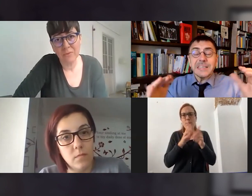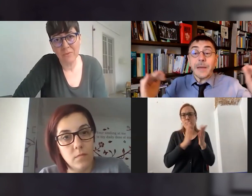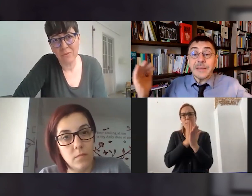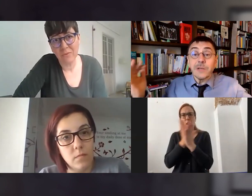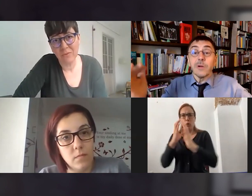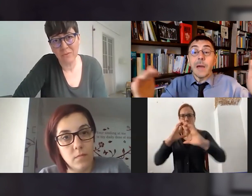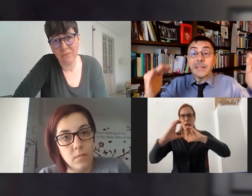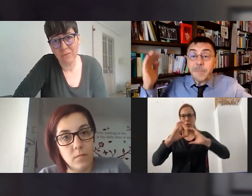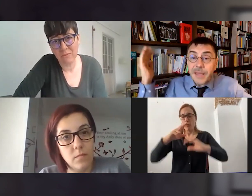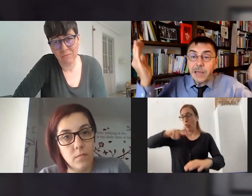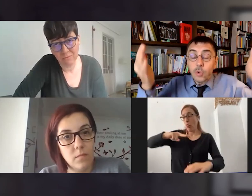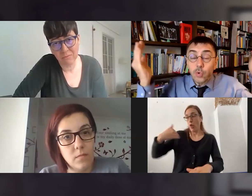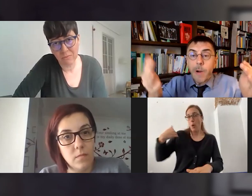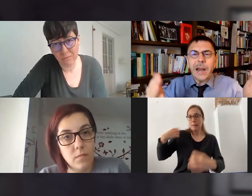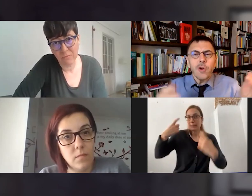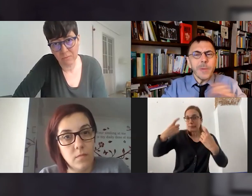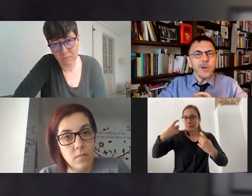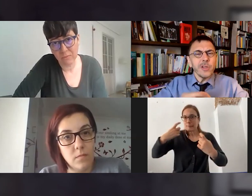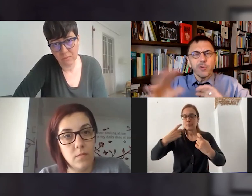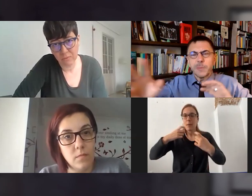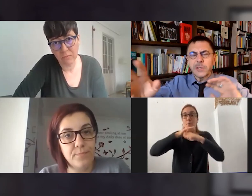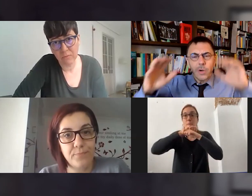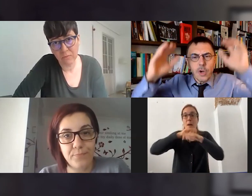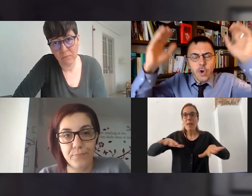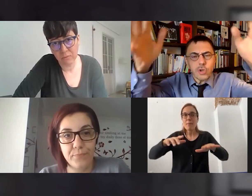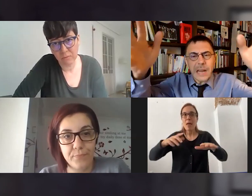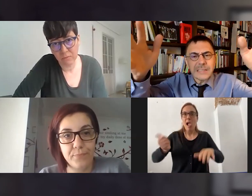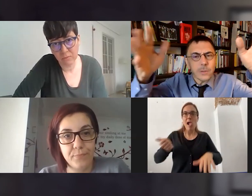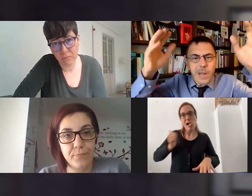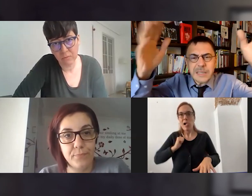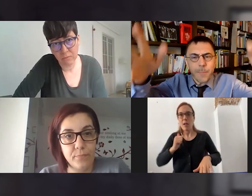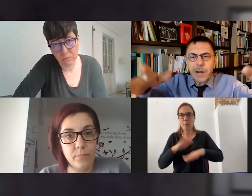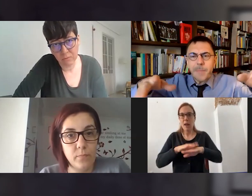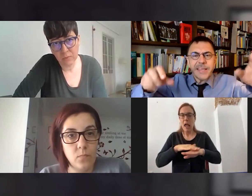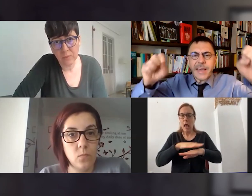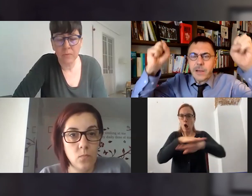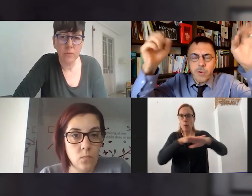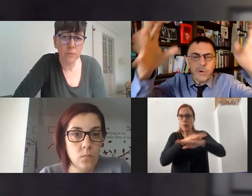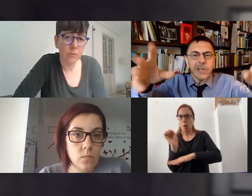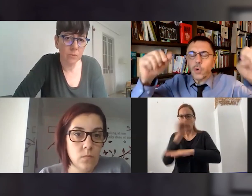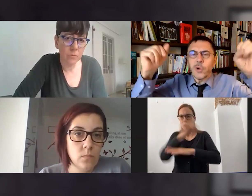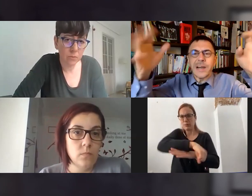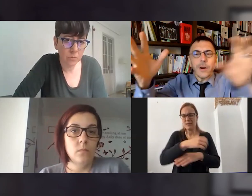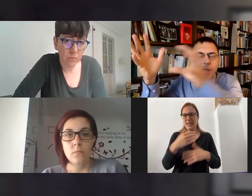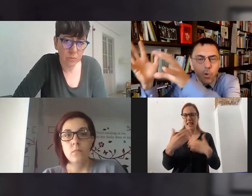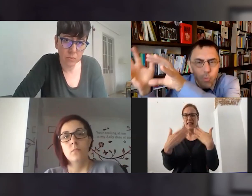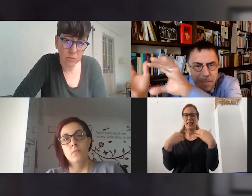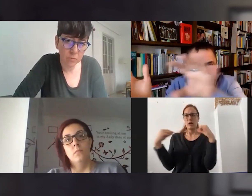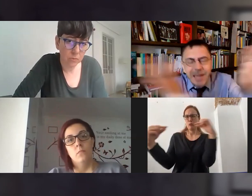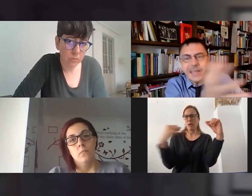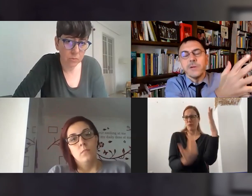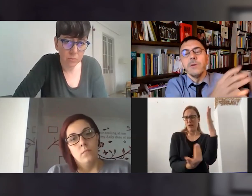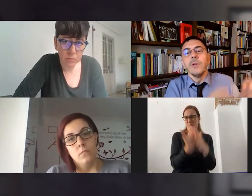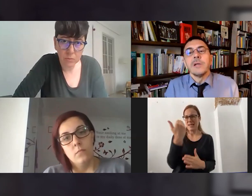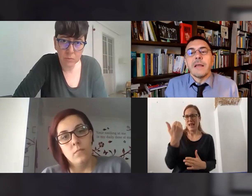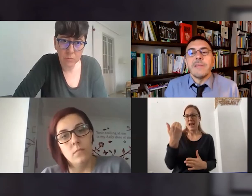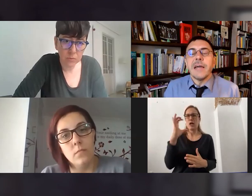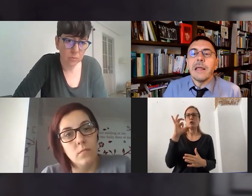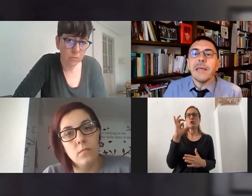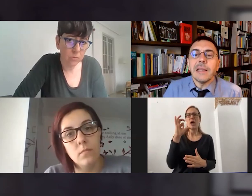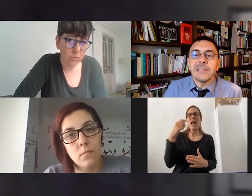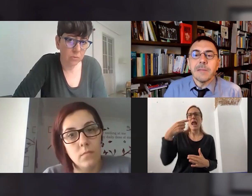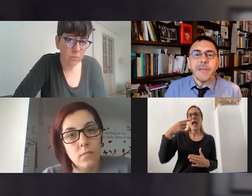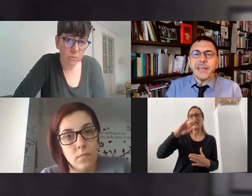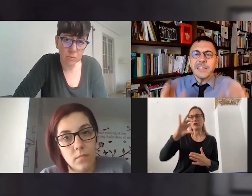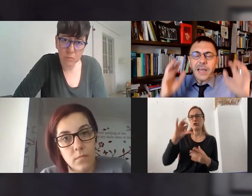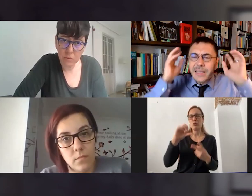estos dos meses a ver si con la pandemia tumbaban al gobierno. Y hemos visto las tertulias de por la mañana con Griso, con Ana Rosa, con un viraje, ¿no?, radical